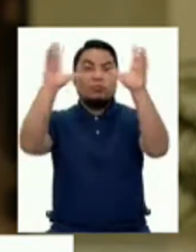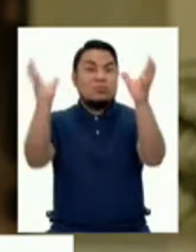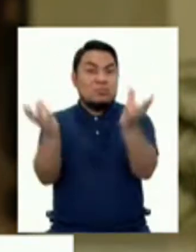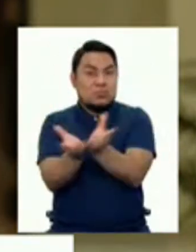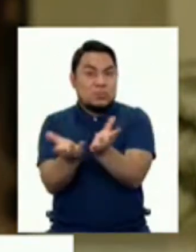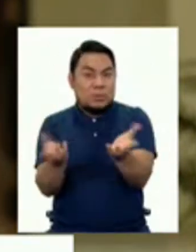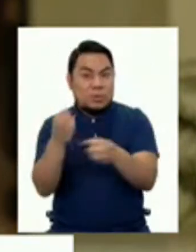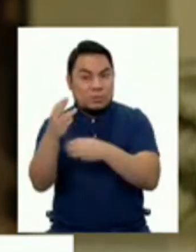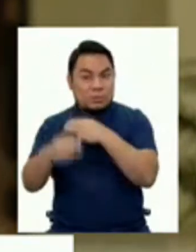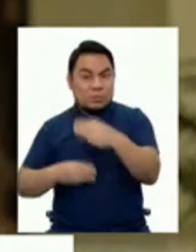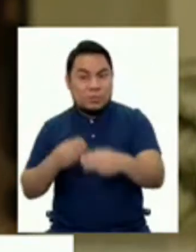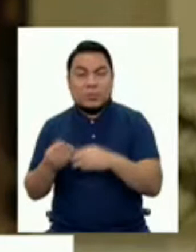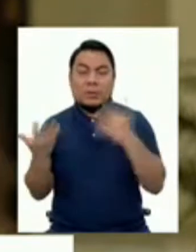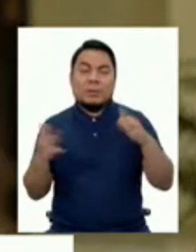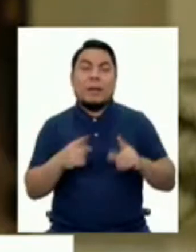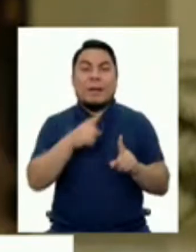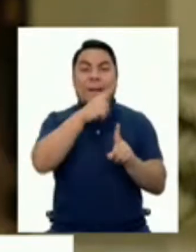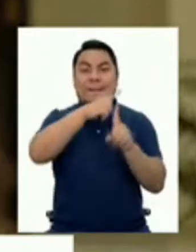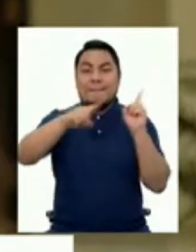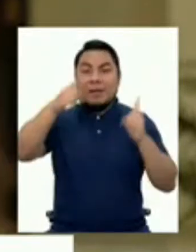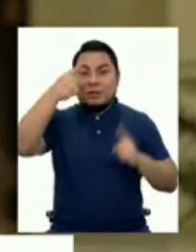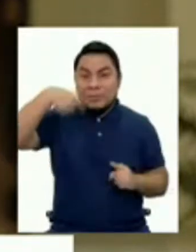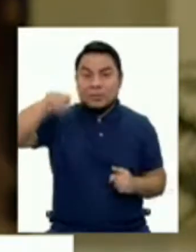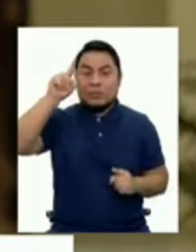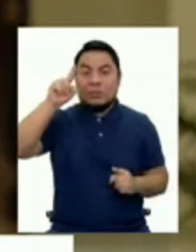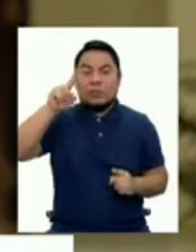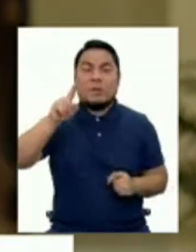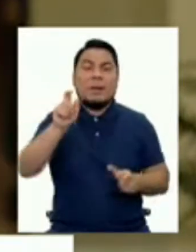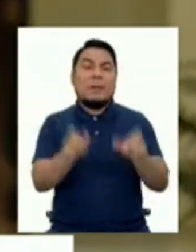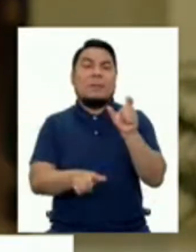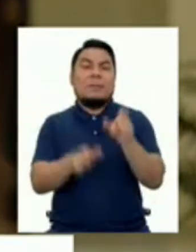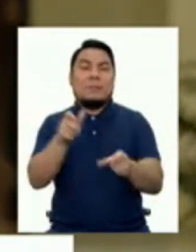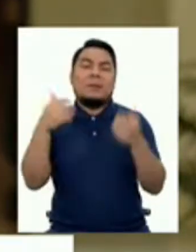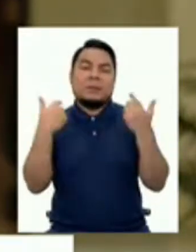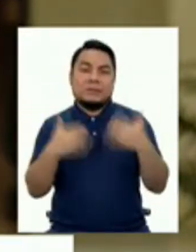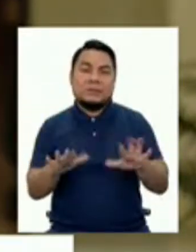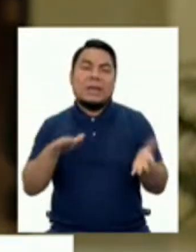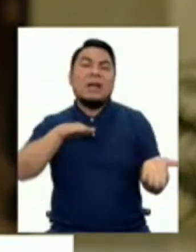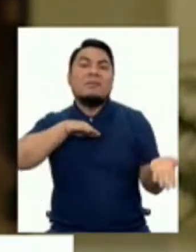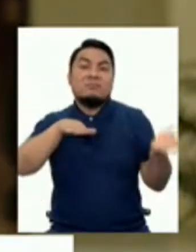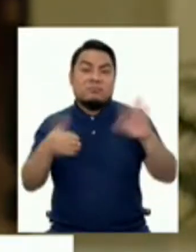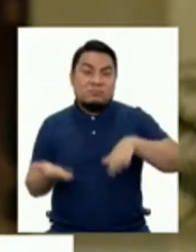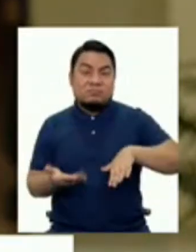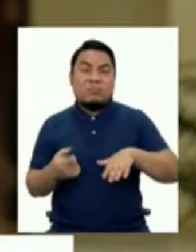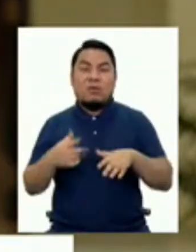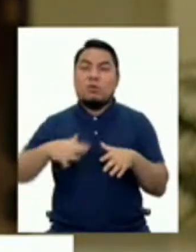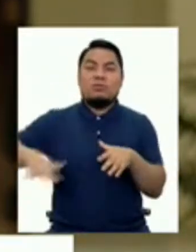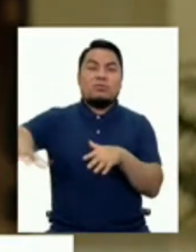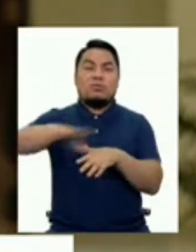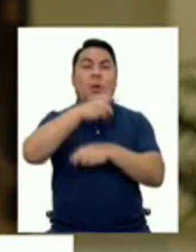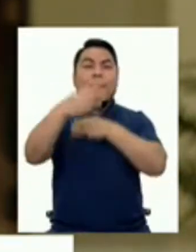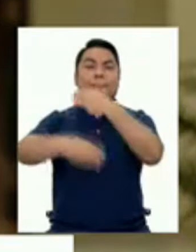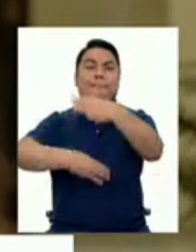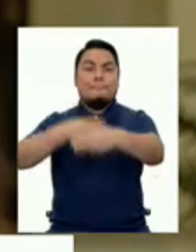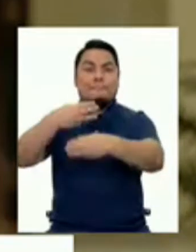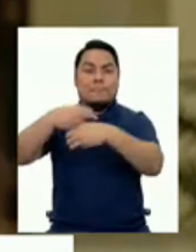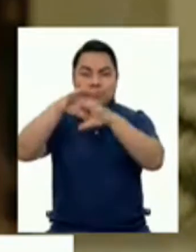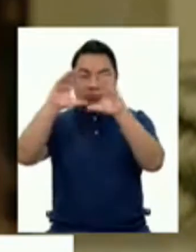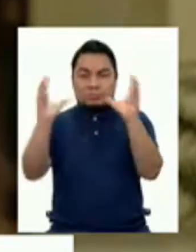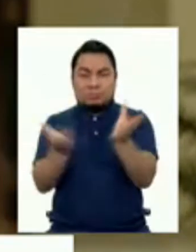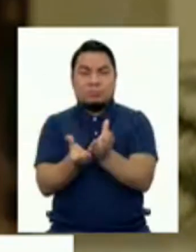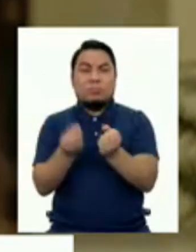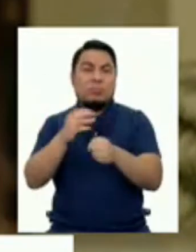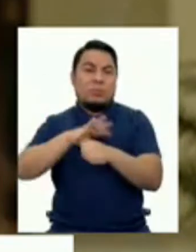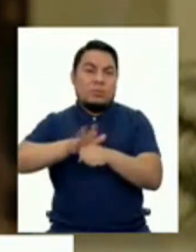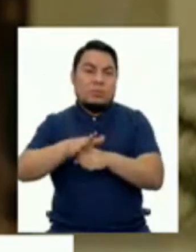superado más de 500,000 de personas que han fallecido por el virus